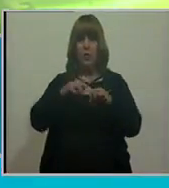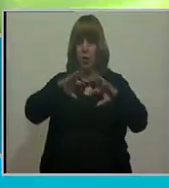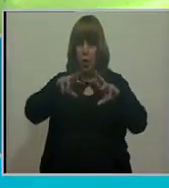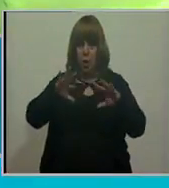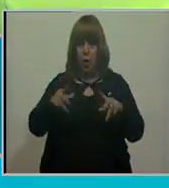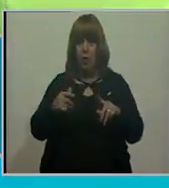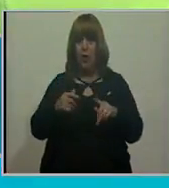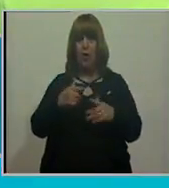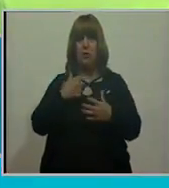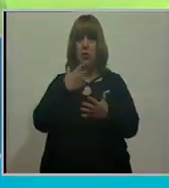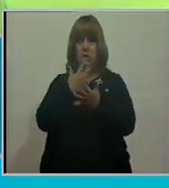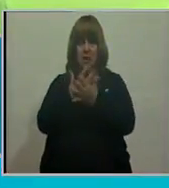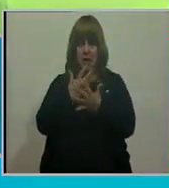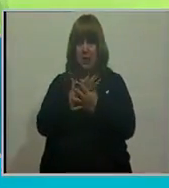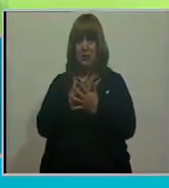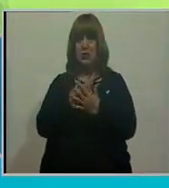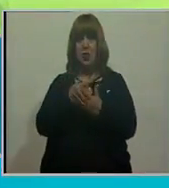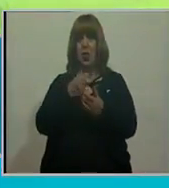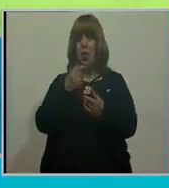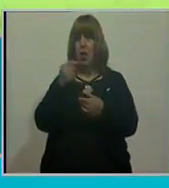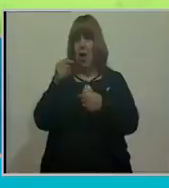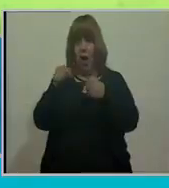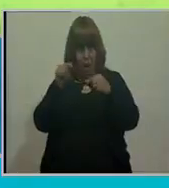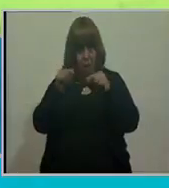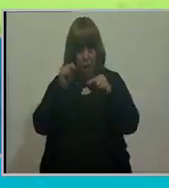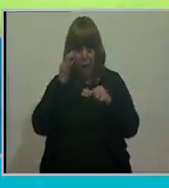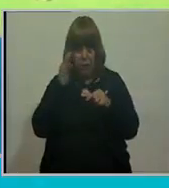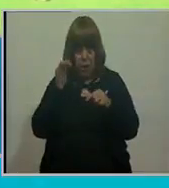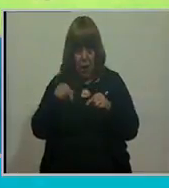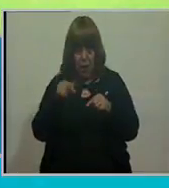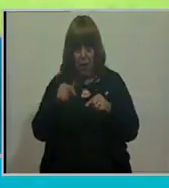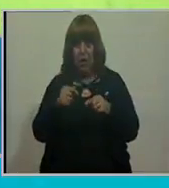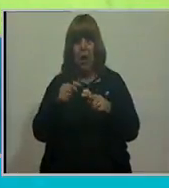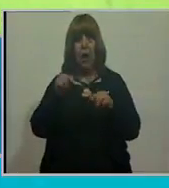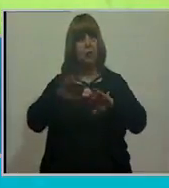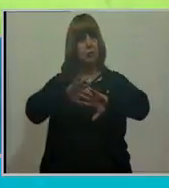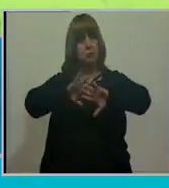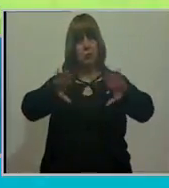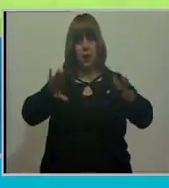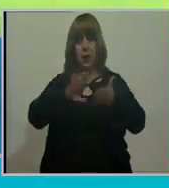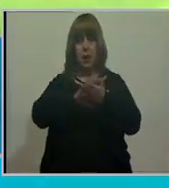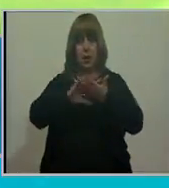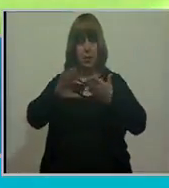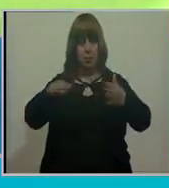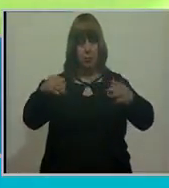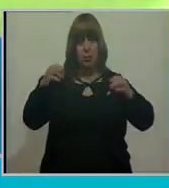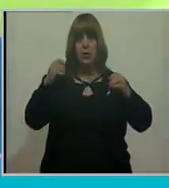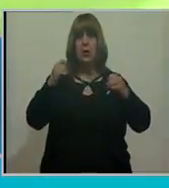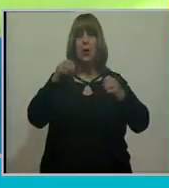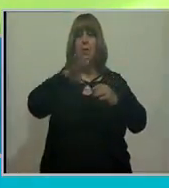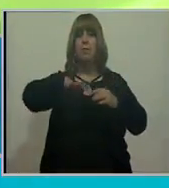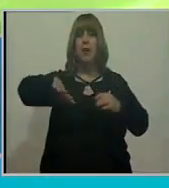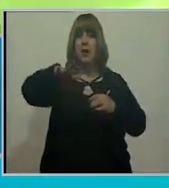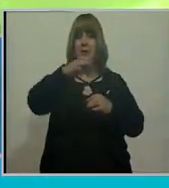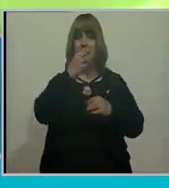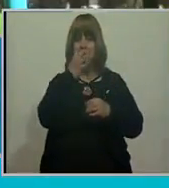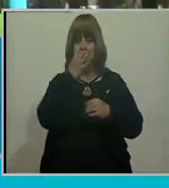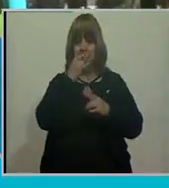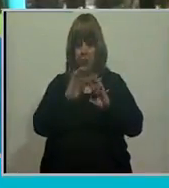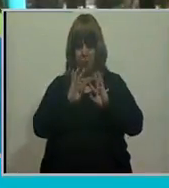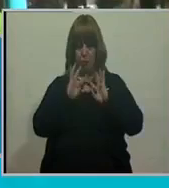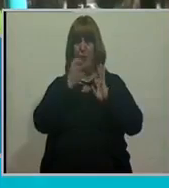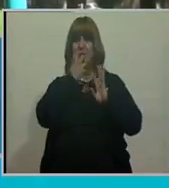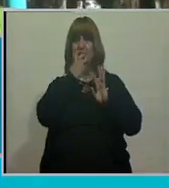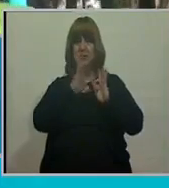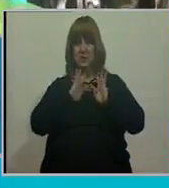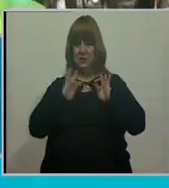oferta sexual. Recordemos hace unos años atrás, hoy se ha abordado desde el punto de vista no solo en la Plaza Sarmiento, el cierre perimetral, sino